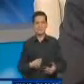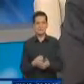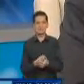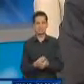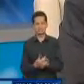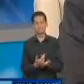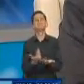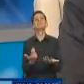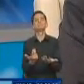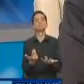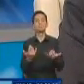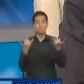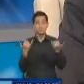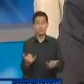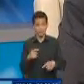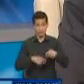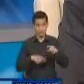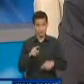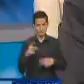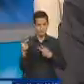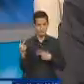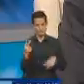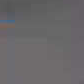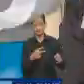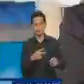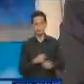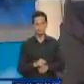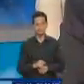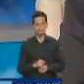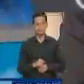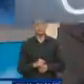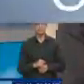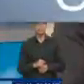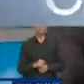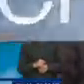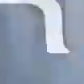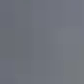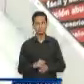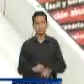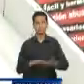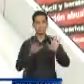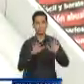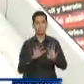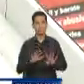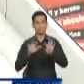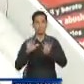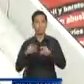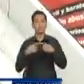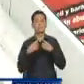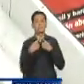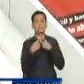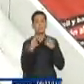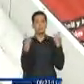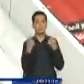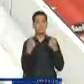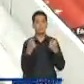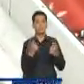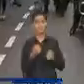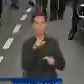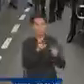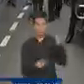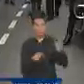Bueno, veamos lo que nos ha preparado Alejandra Basantes. Para este 19 de marzo, el Frente Unitario de Trabajadores convocó a